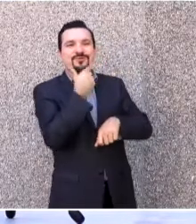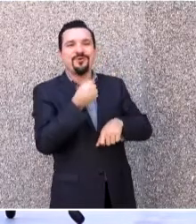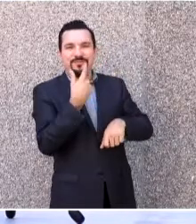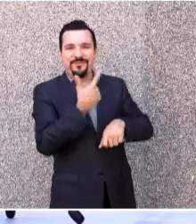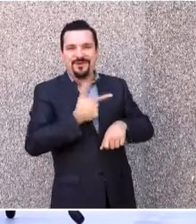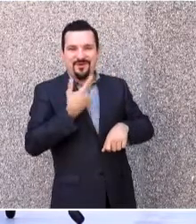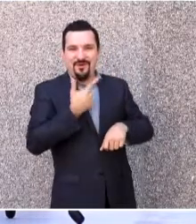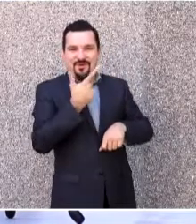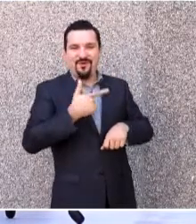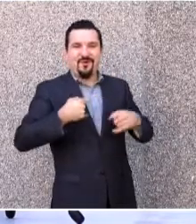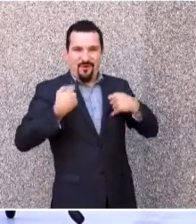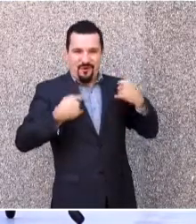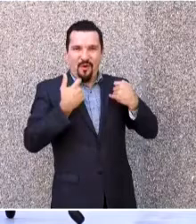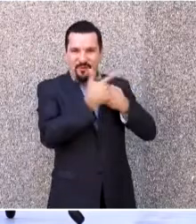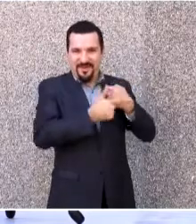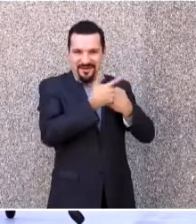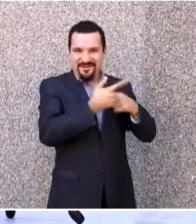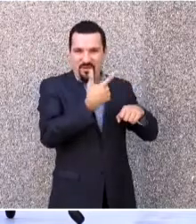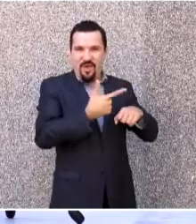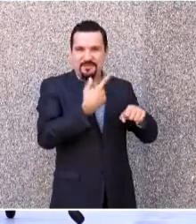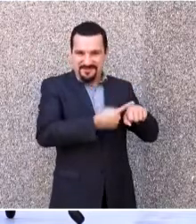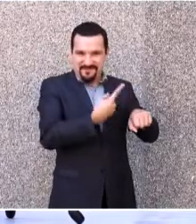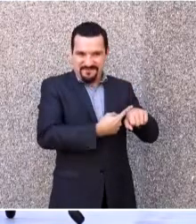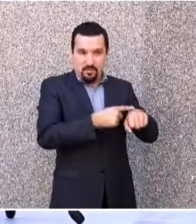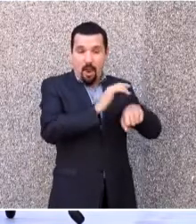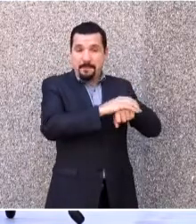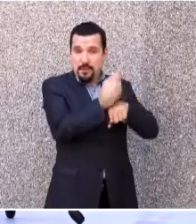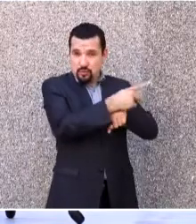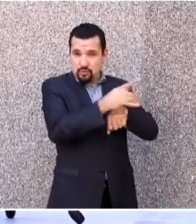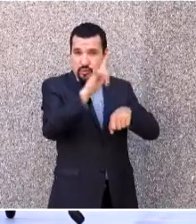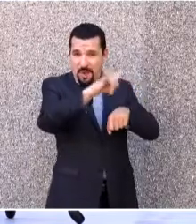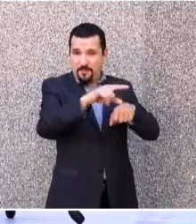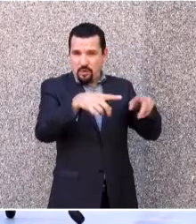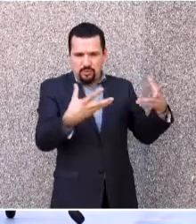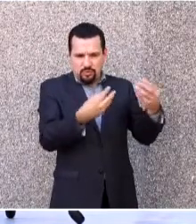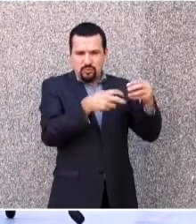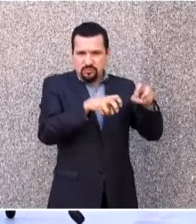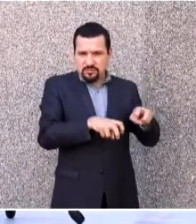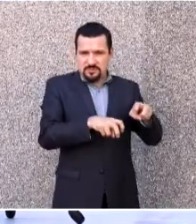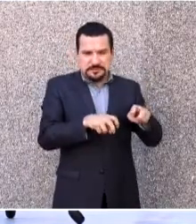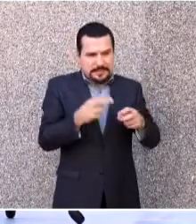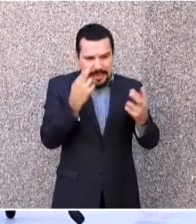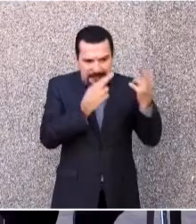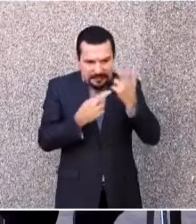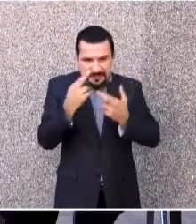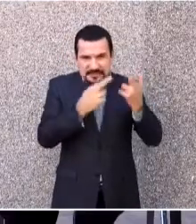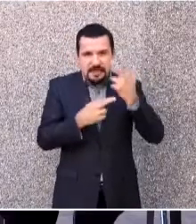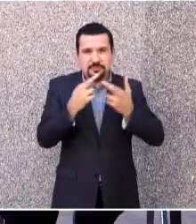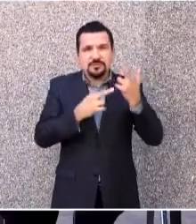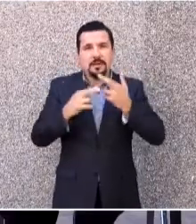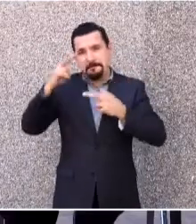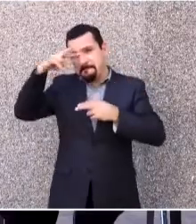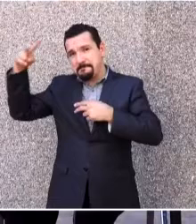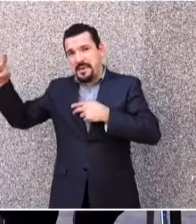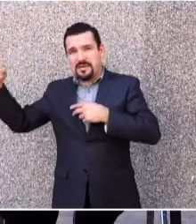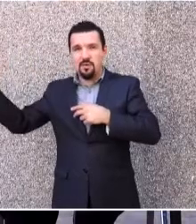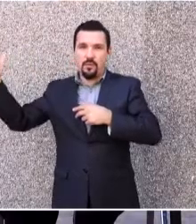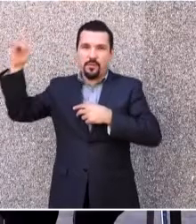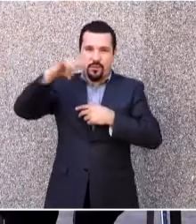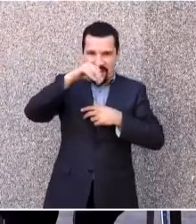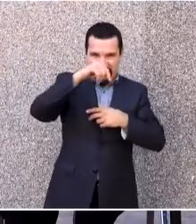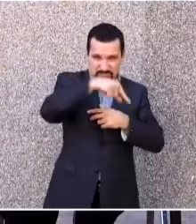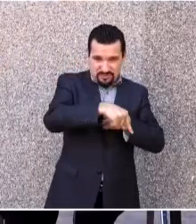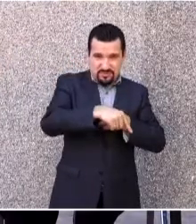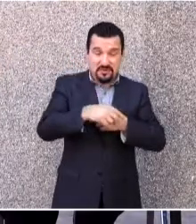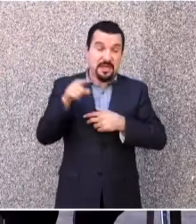contacto, este contacto que venía tan cerca en el vuelo México-Hermosillo, nos comentó que